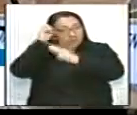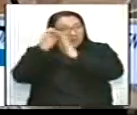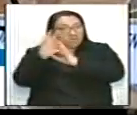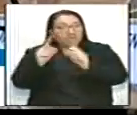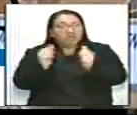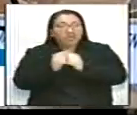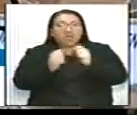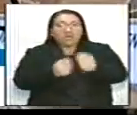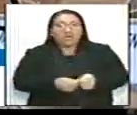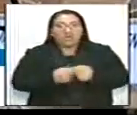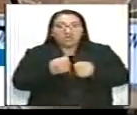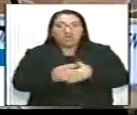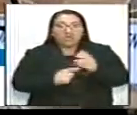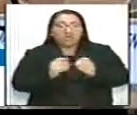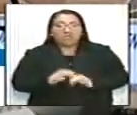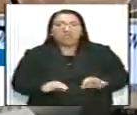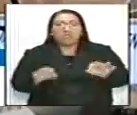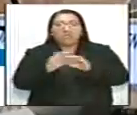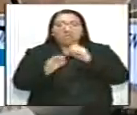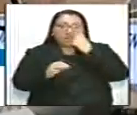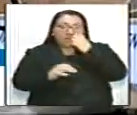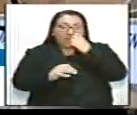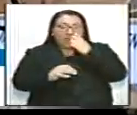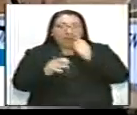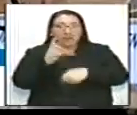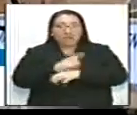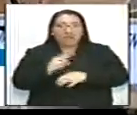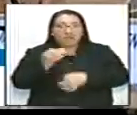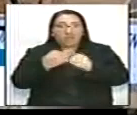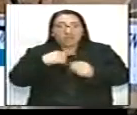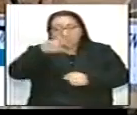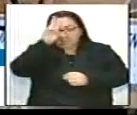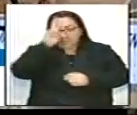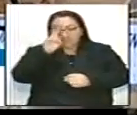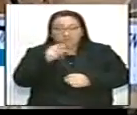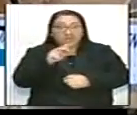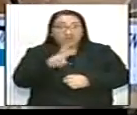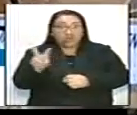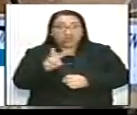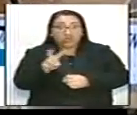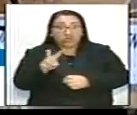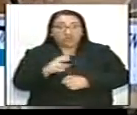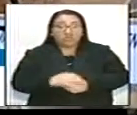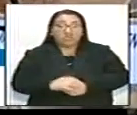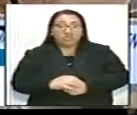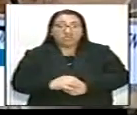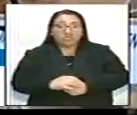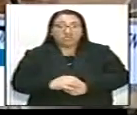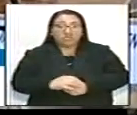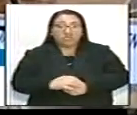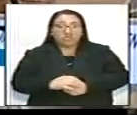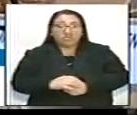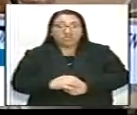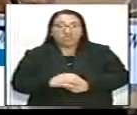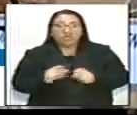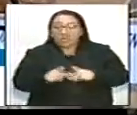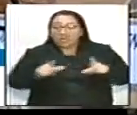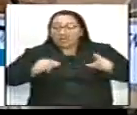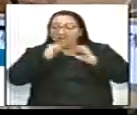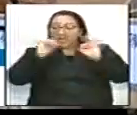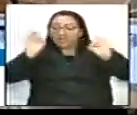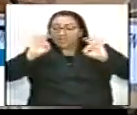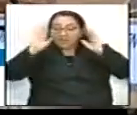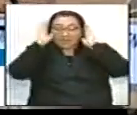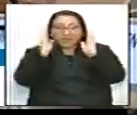agricultura, quienes son los pilares para el desarrollo económico de un país. Entonces, si estos dos áreas no son atendidas,